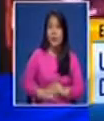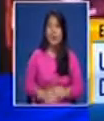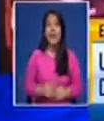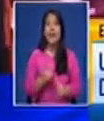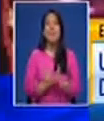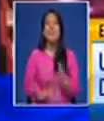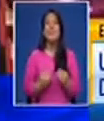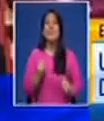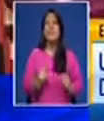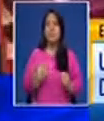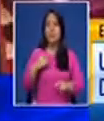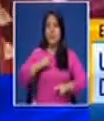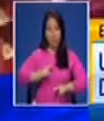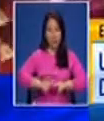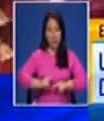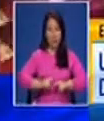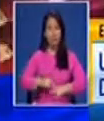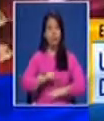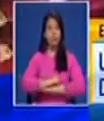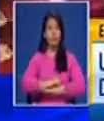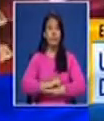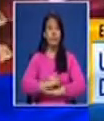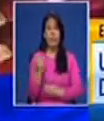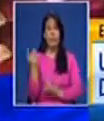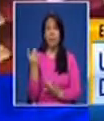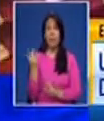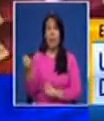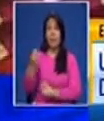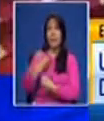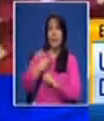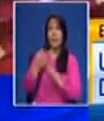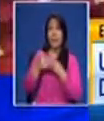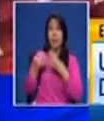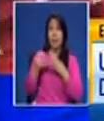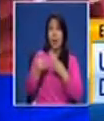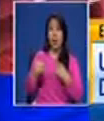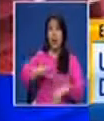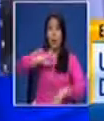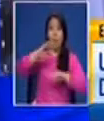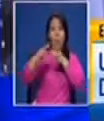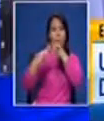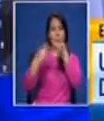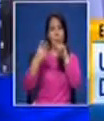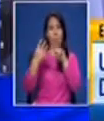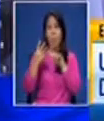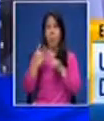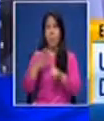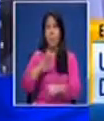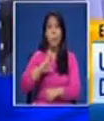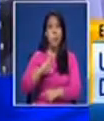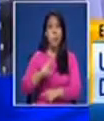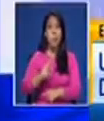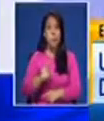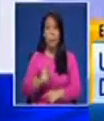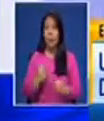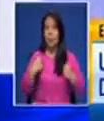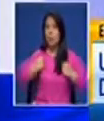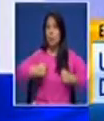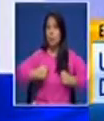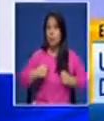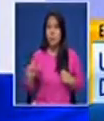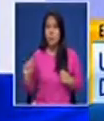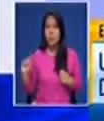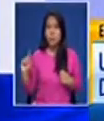estaban sentadas en la vereda para que les entreguen el dinero. El cuarto ladrón llega a la escena con una mochila